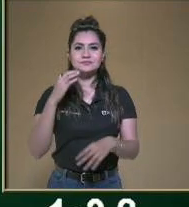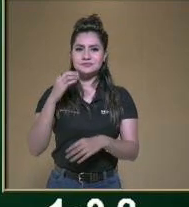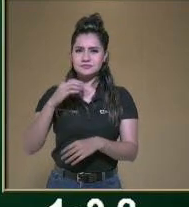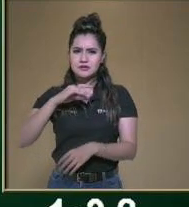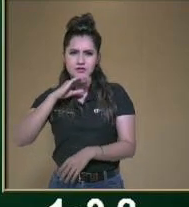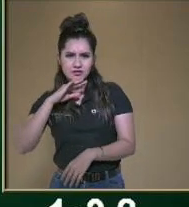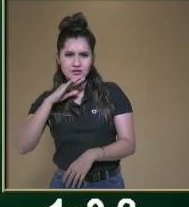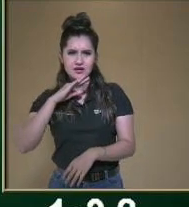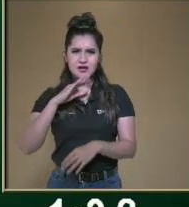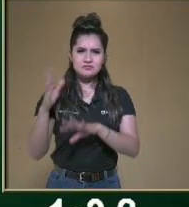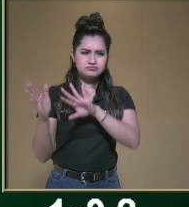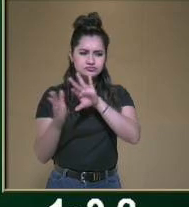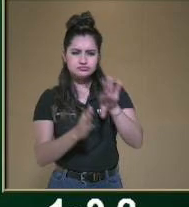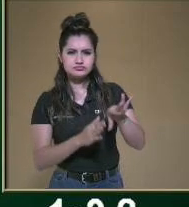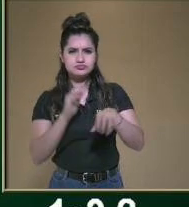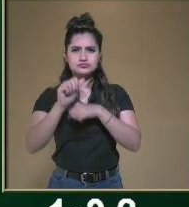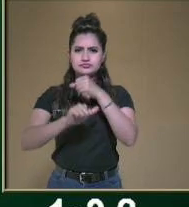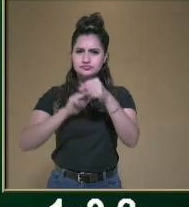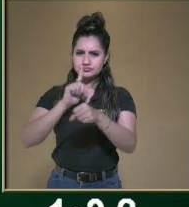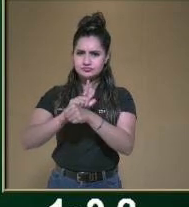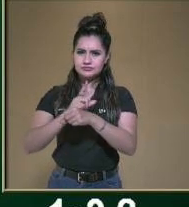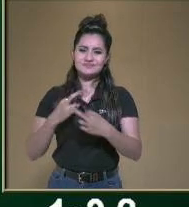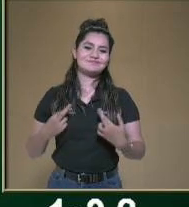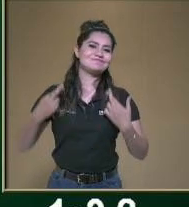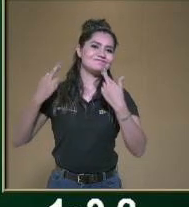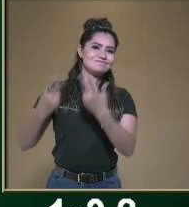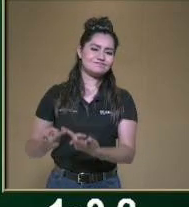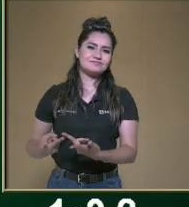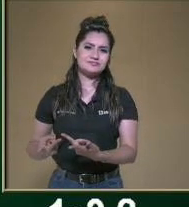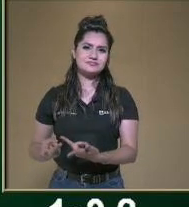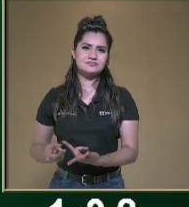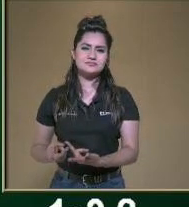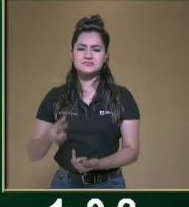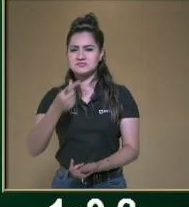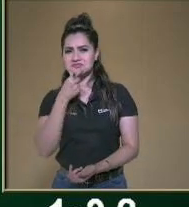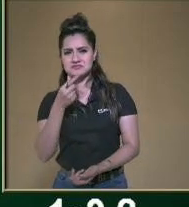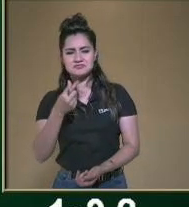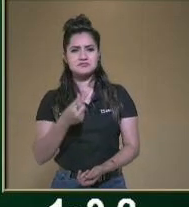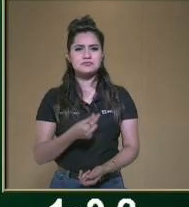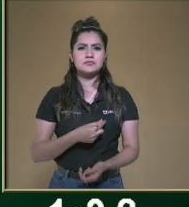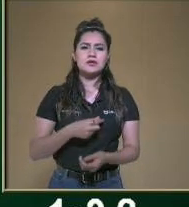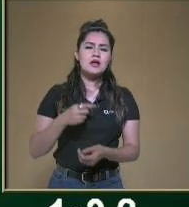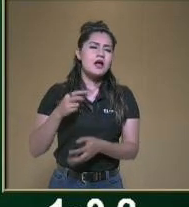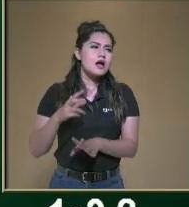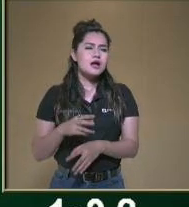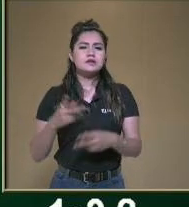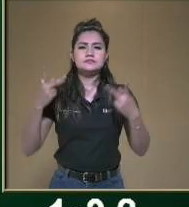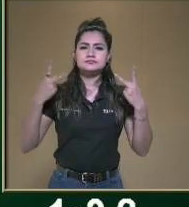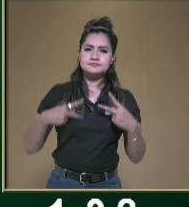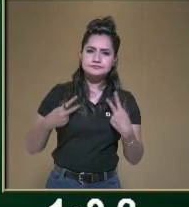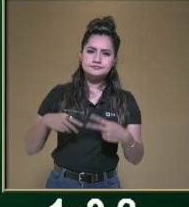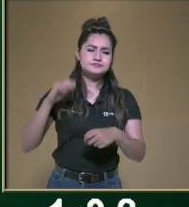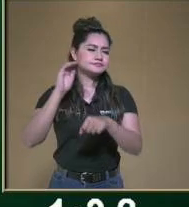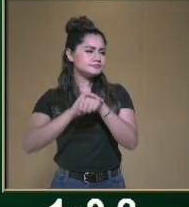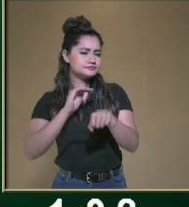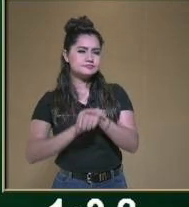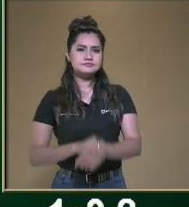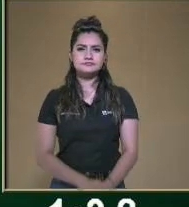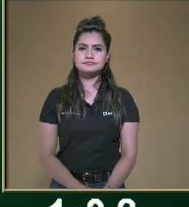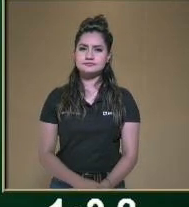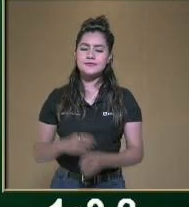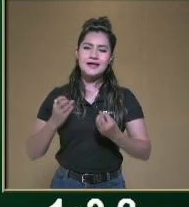a los animalitos es porque los regalamos. Porque le regalamos a un niño, a una pareja o a un amigo, regalamos